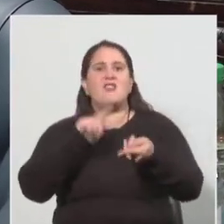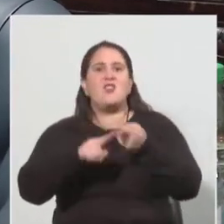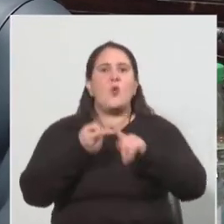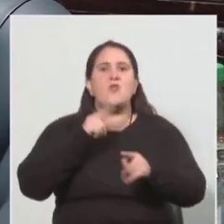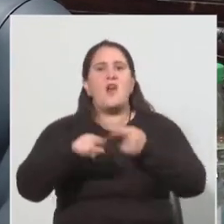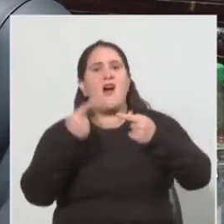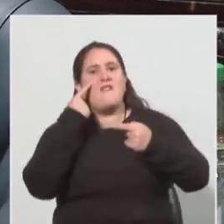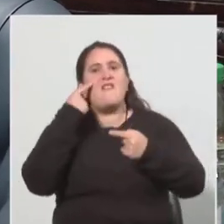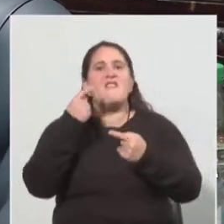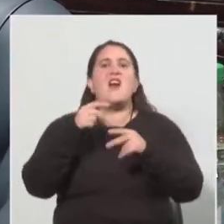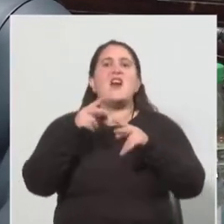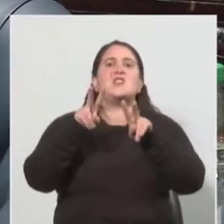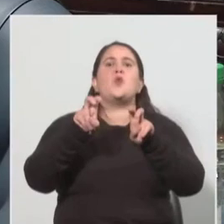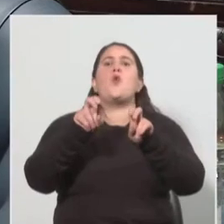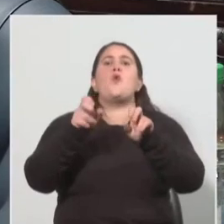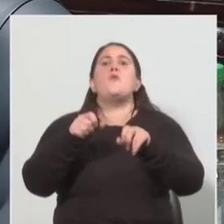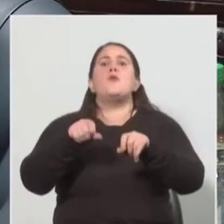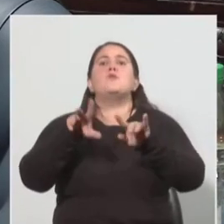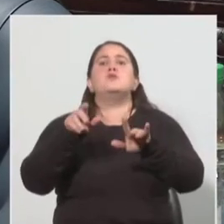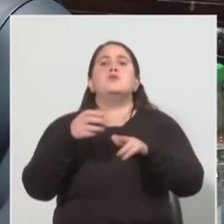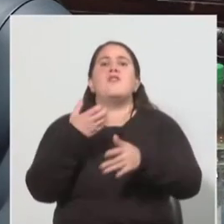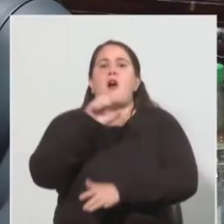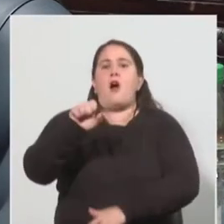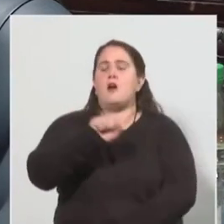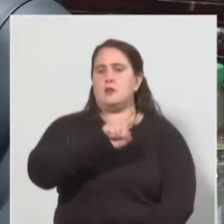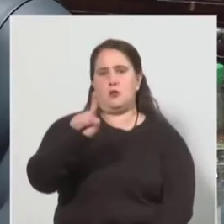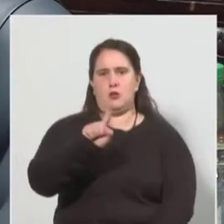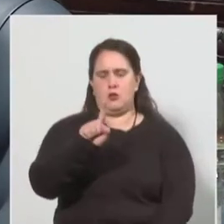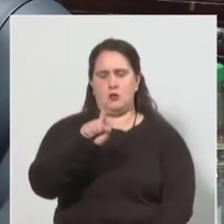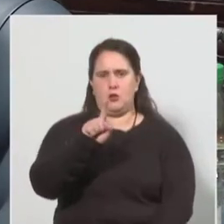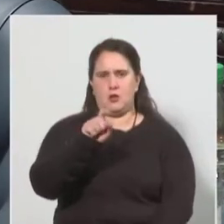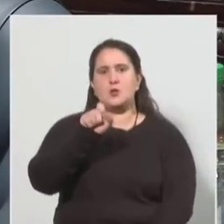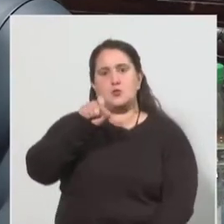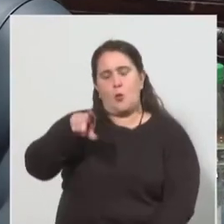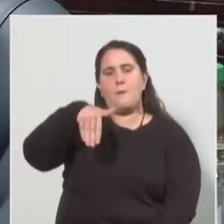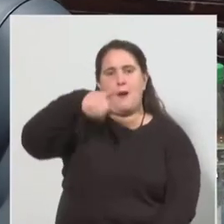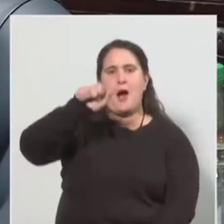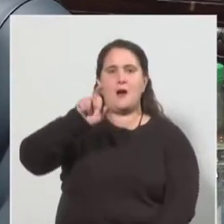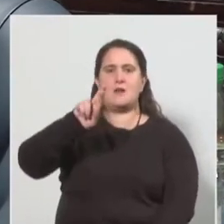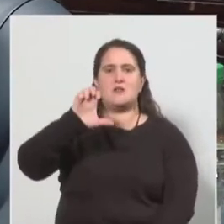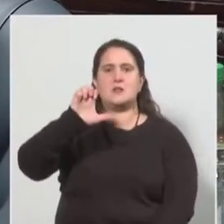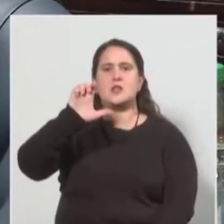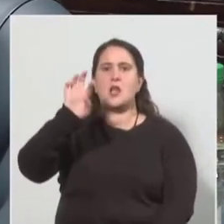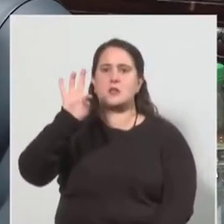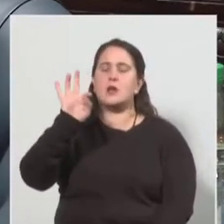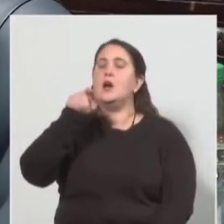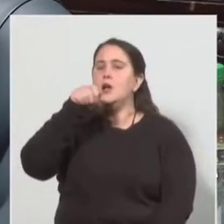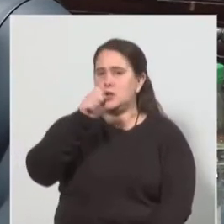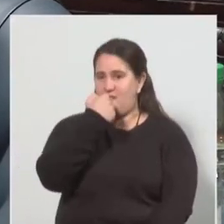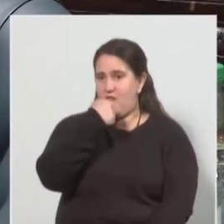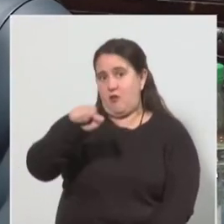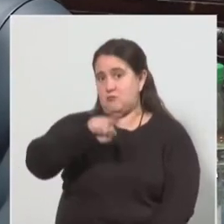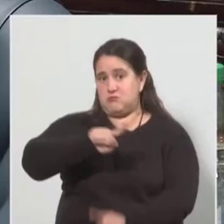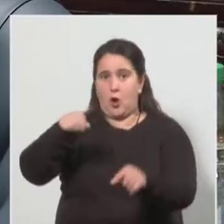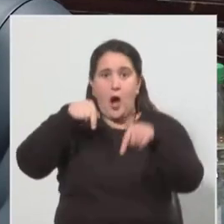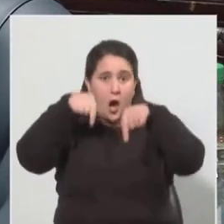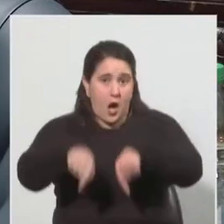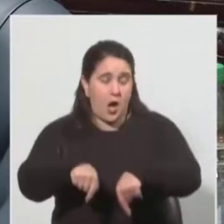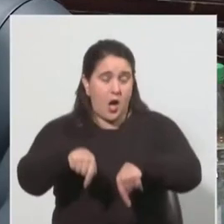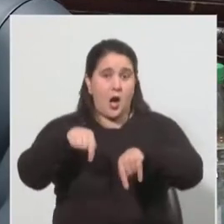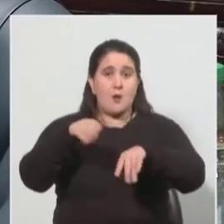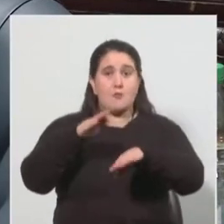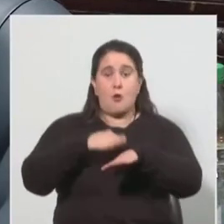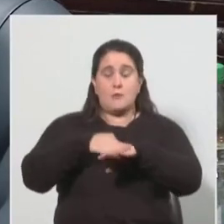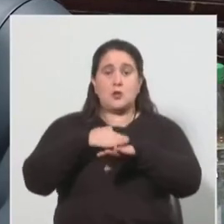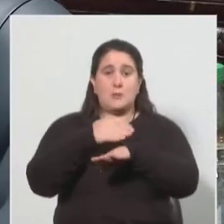temas criminales del señor Marcet. No es este el ámbito donde se decide si Marcet era